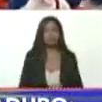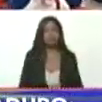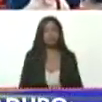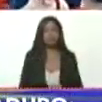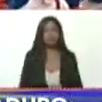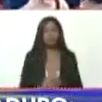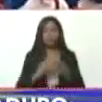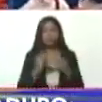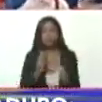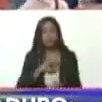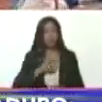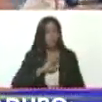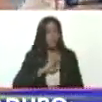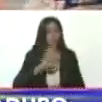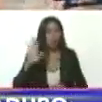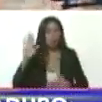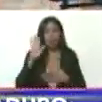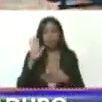Todo mi compromiso.